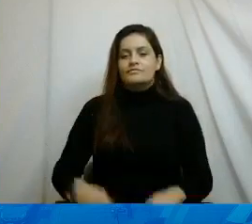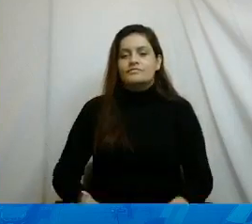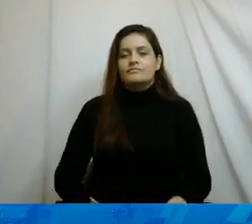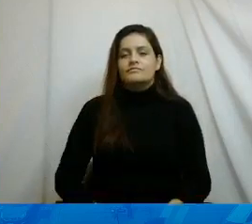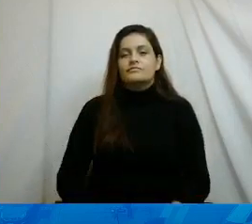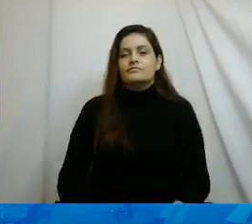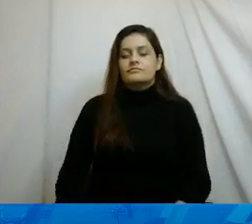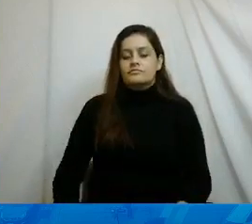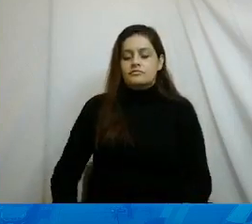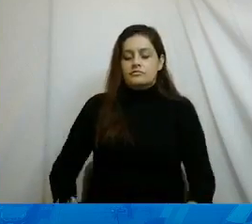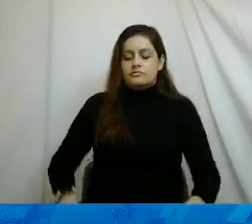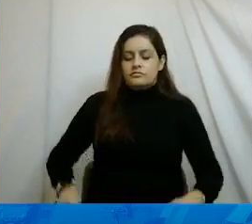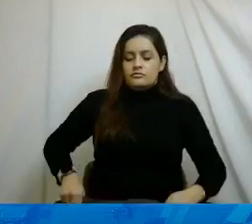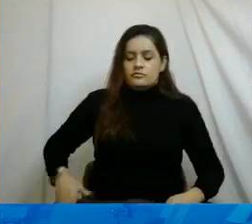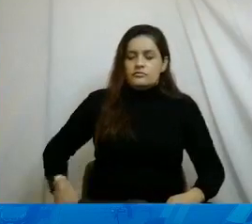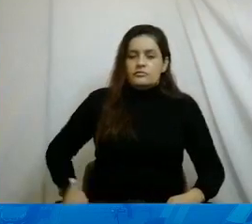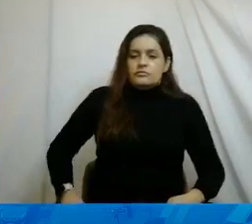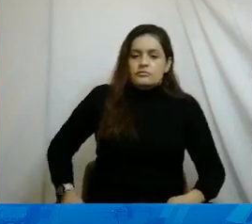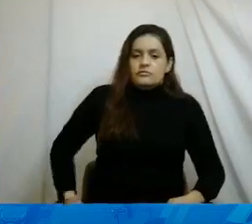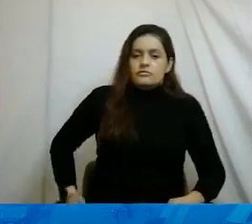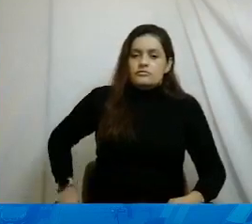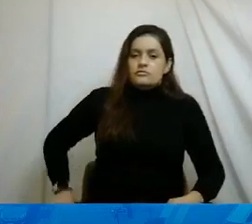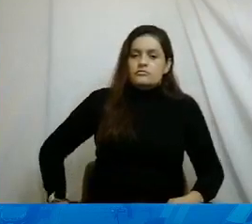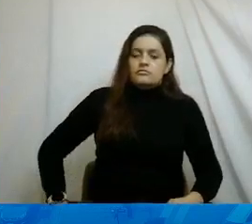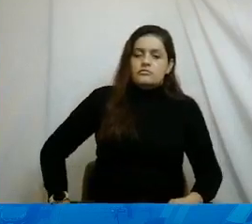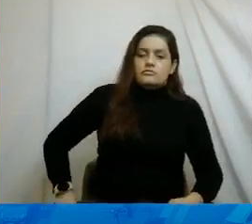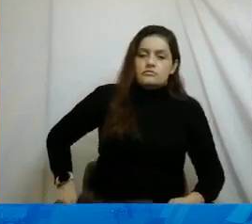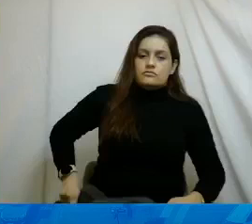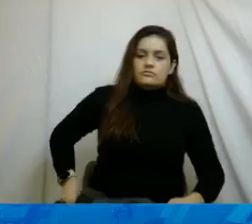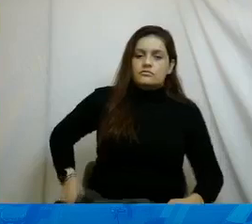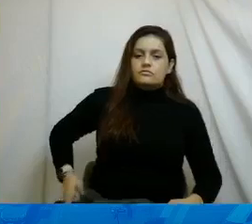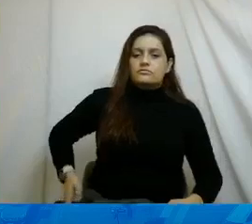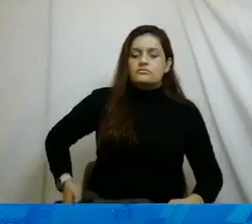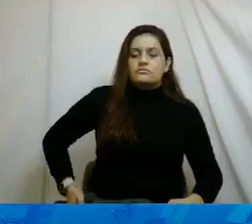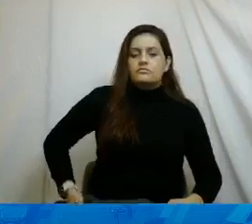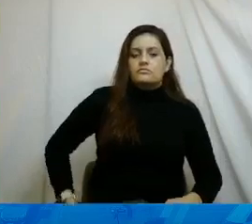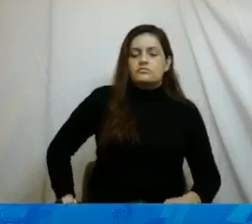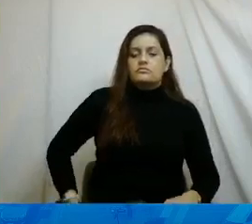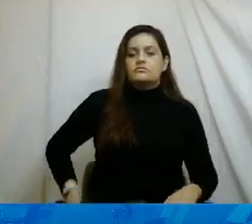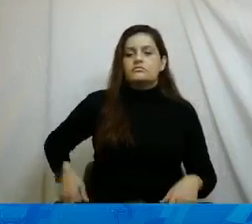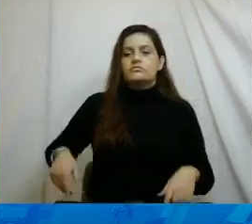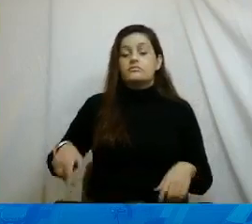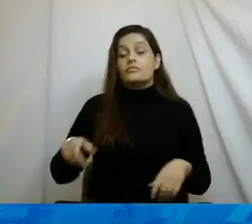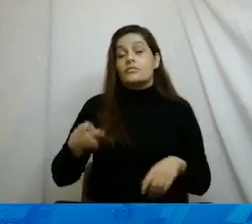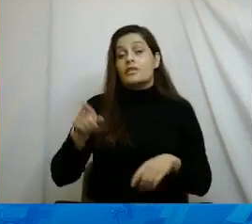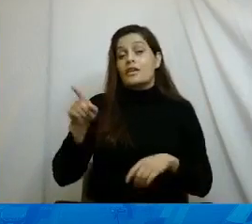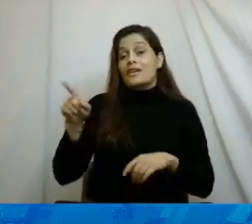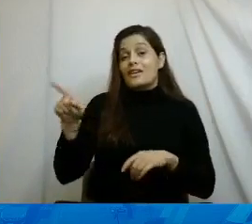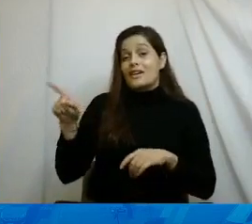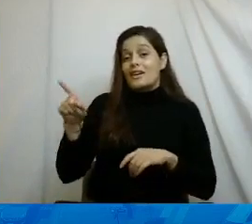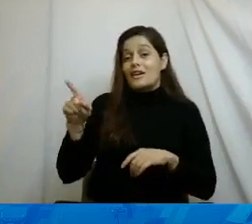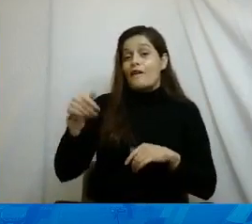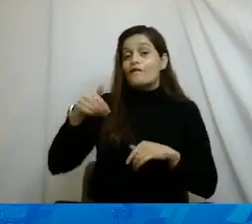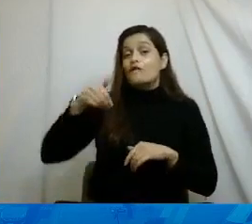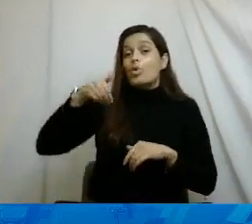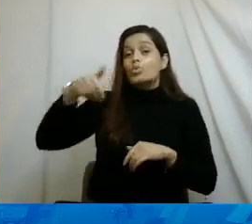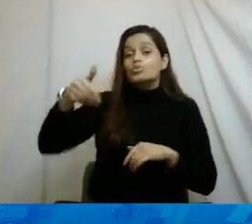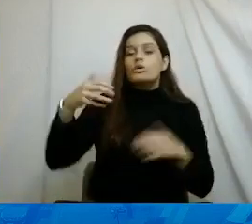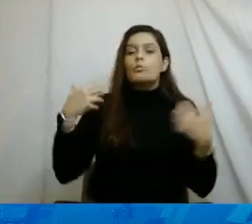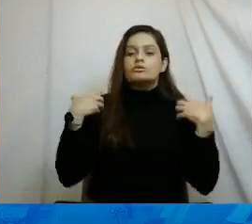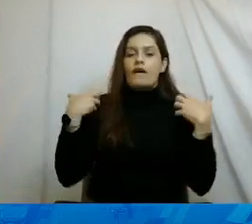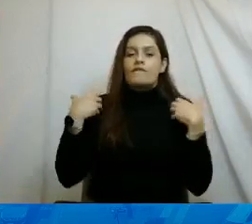La Junta de Vecinos Camino La Cruz, imagino que eso se derivó a Administración, que es quien ve el tema de los buses también con el Departamento de Desarrollo